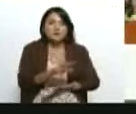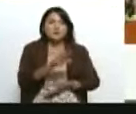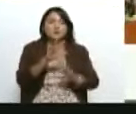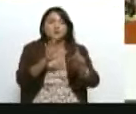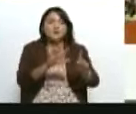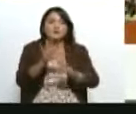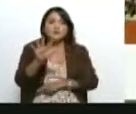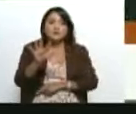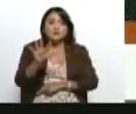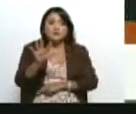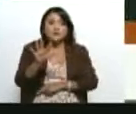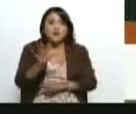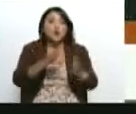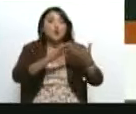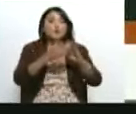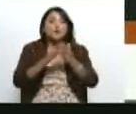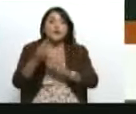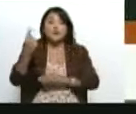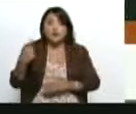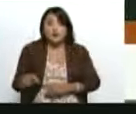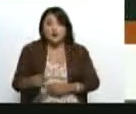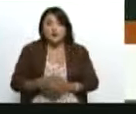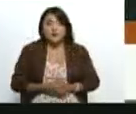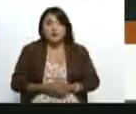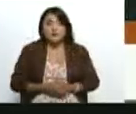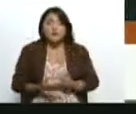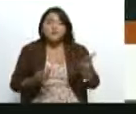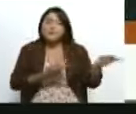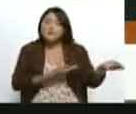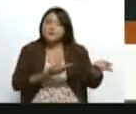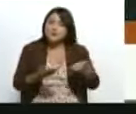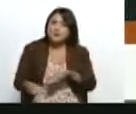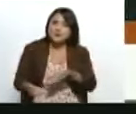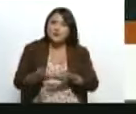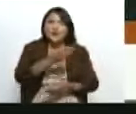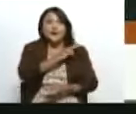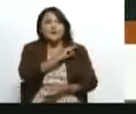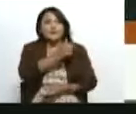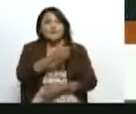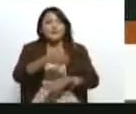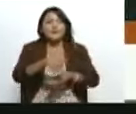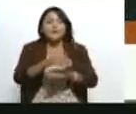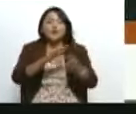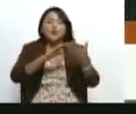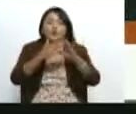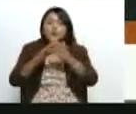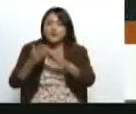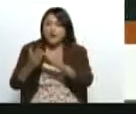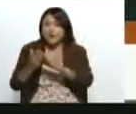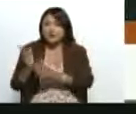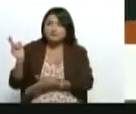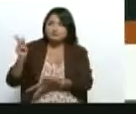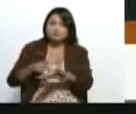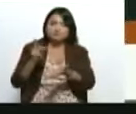2.365 comunidades. Bienvenidos también los jefes y jefas de comunidad.